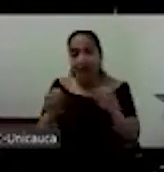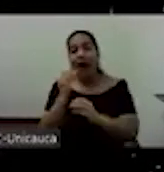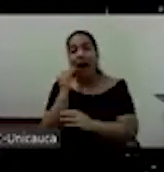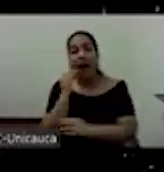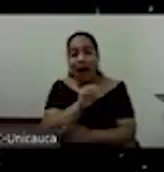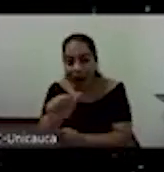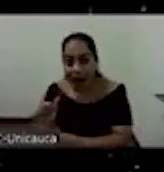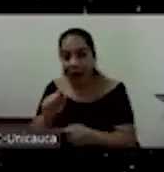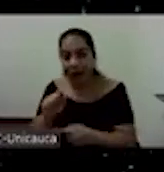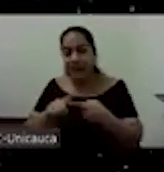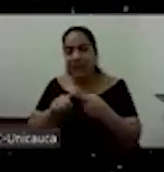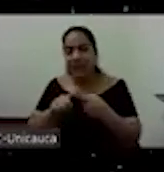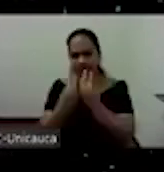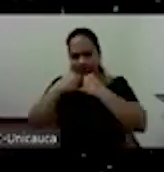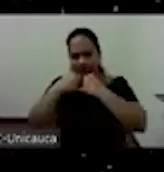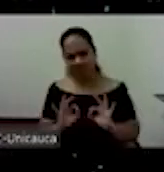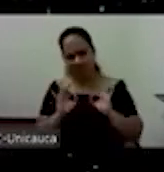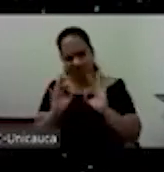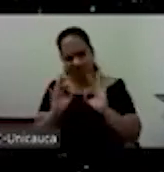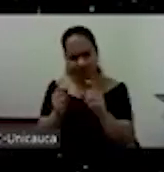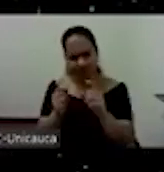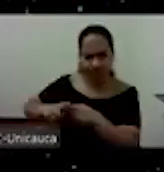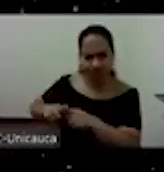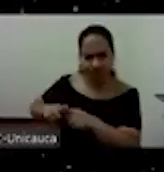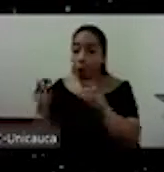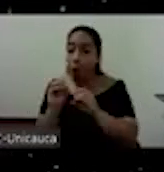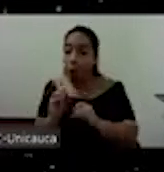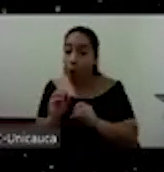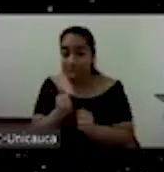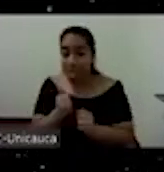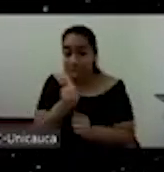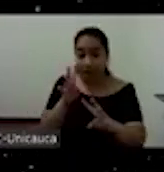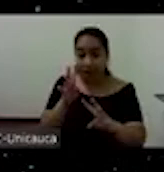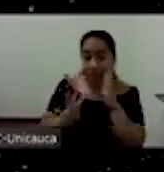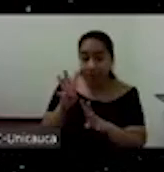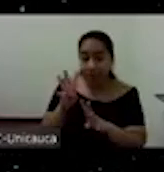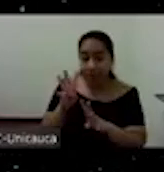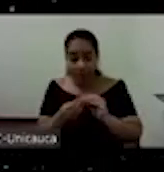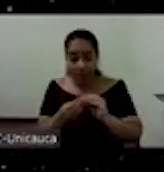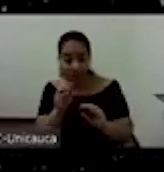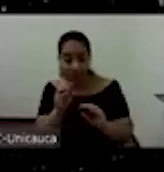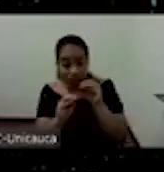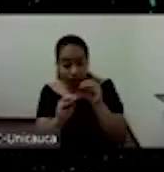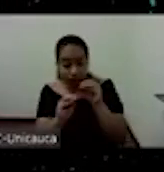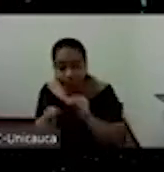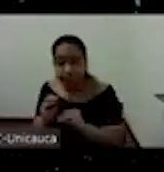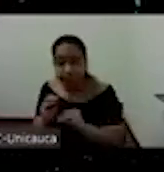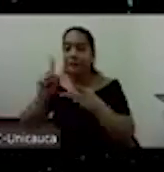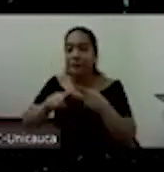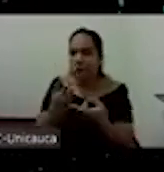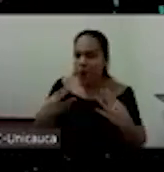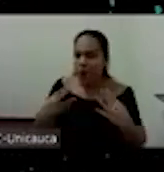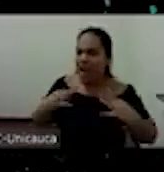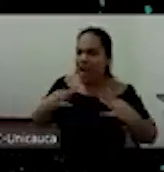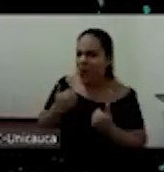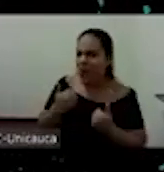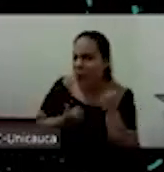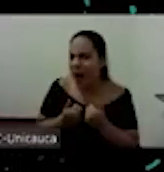del dominio de la técnica o ya sea de la estética de su tejido, así como el tipo de prenda que ella prefiera